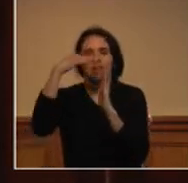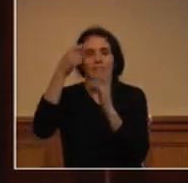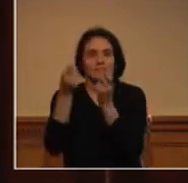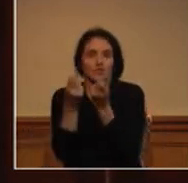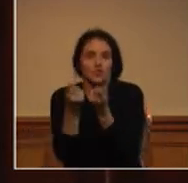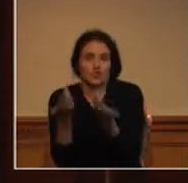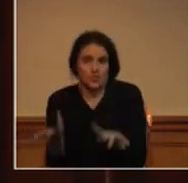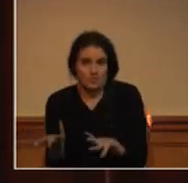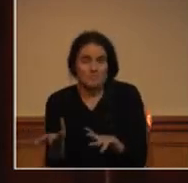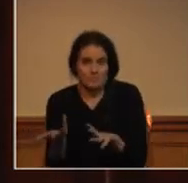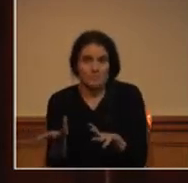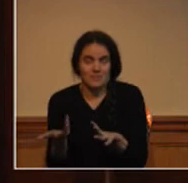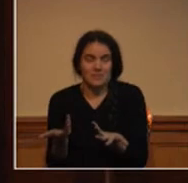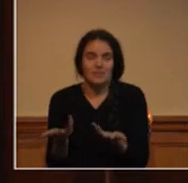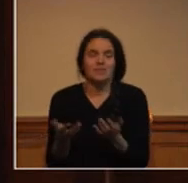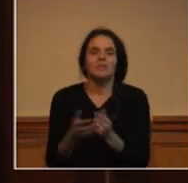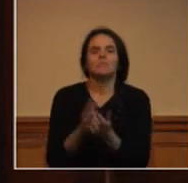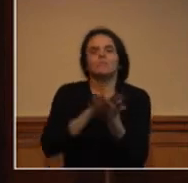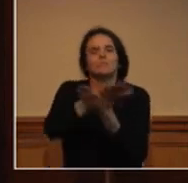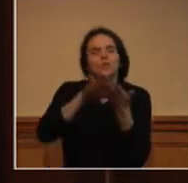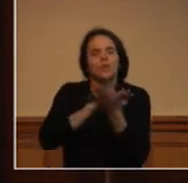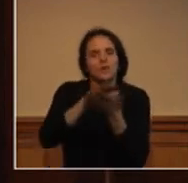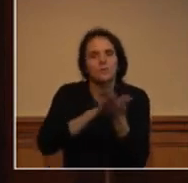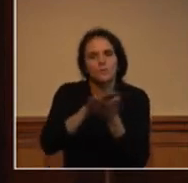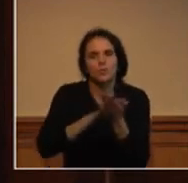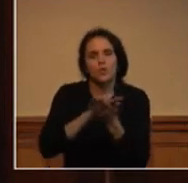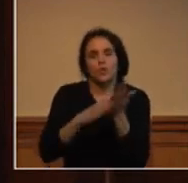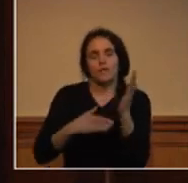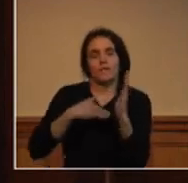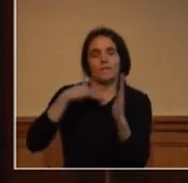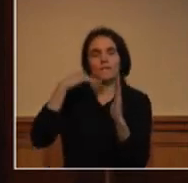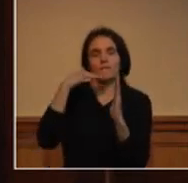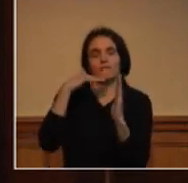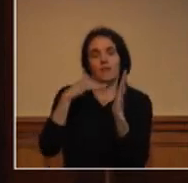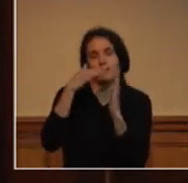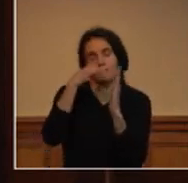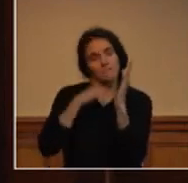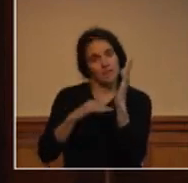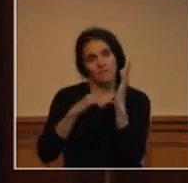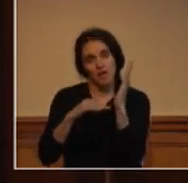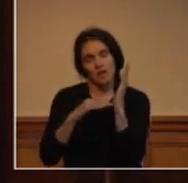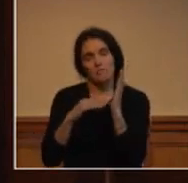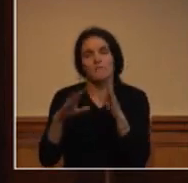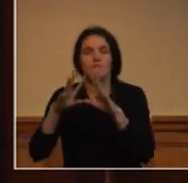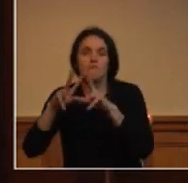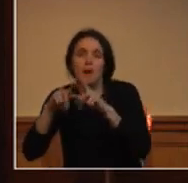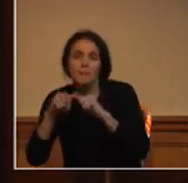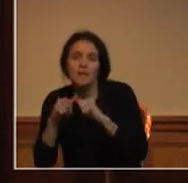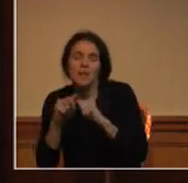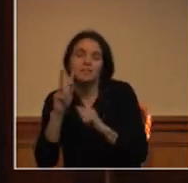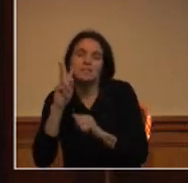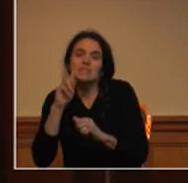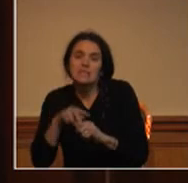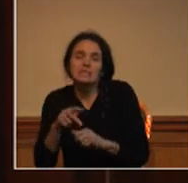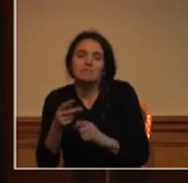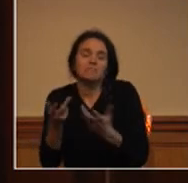ejemplo, tenemos que en los niveles socioeconómicos menos aventajados, las familias